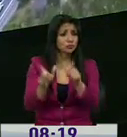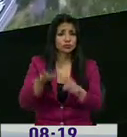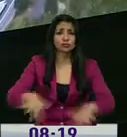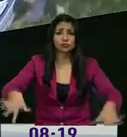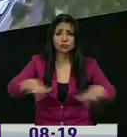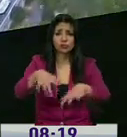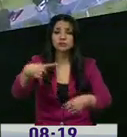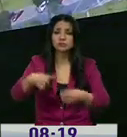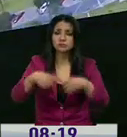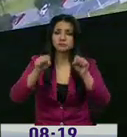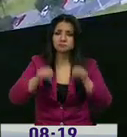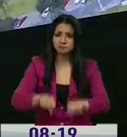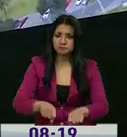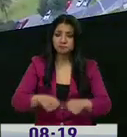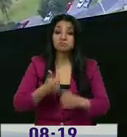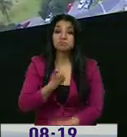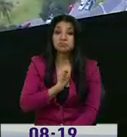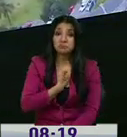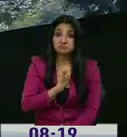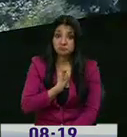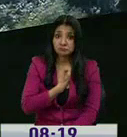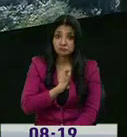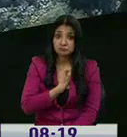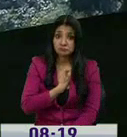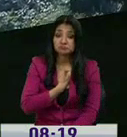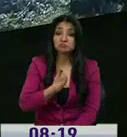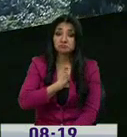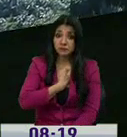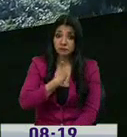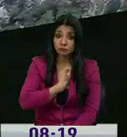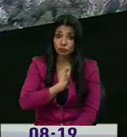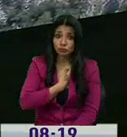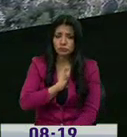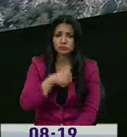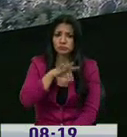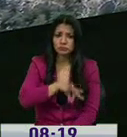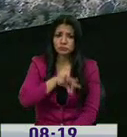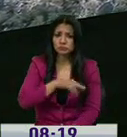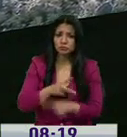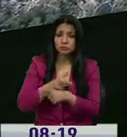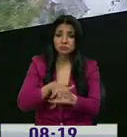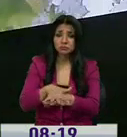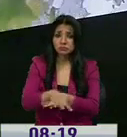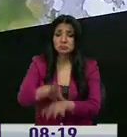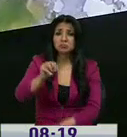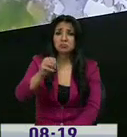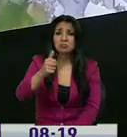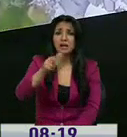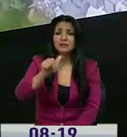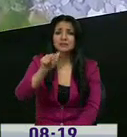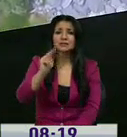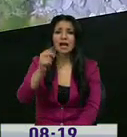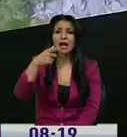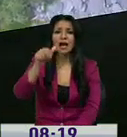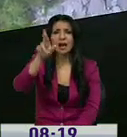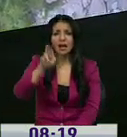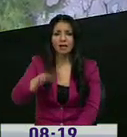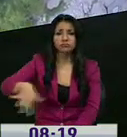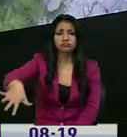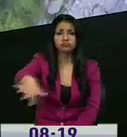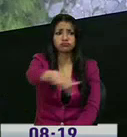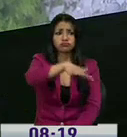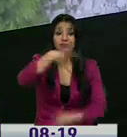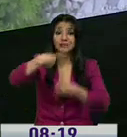Distrito Metropolitano. Y nosotros, vecinos, a crear conciencia, ese río del Machangara, los ríos que están alrededor del